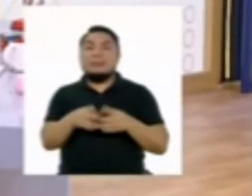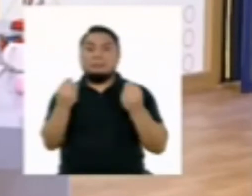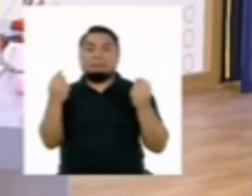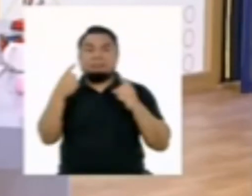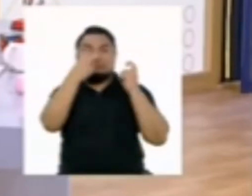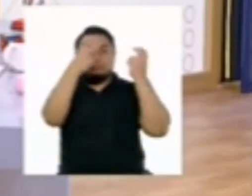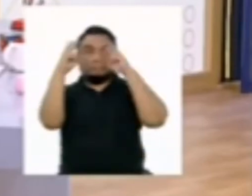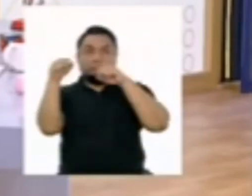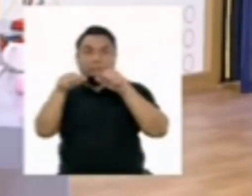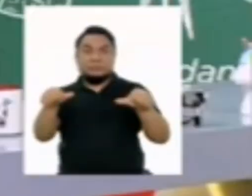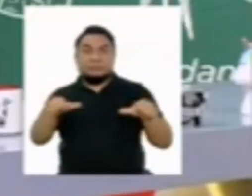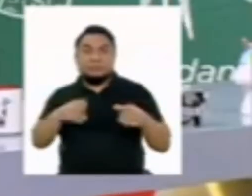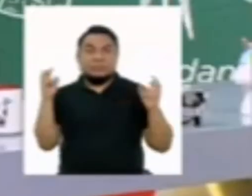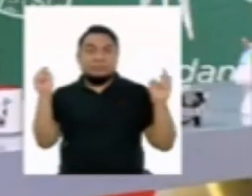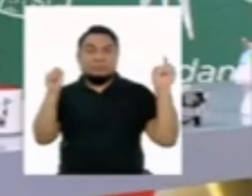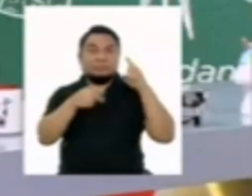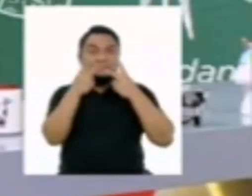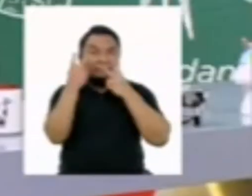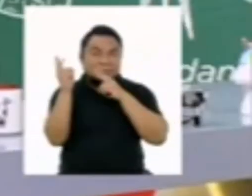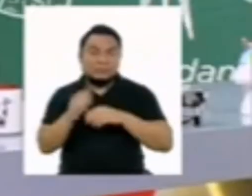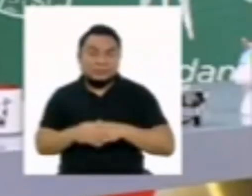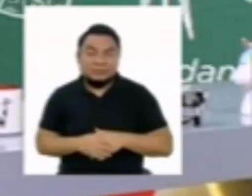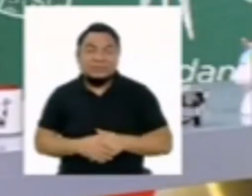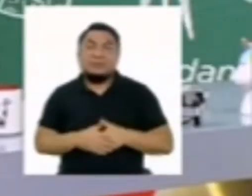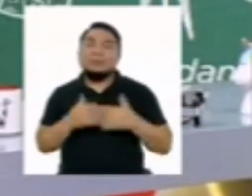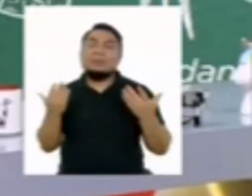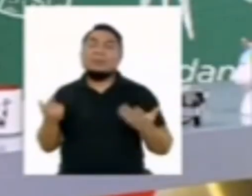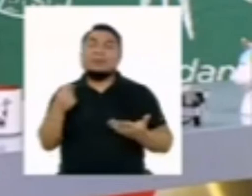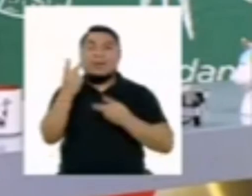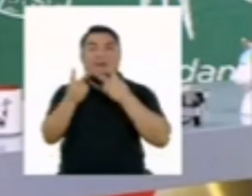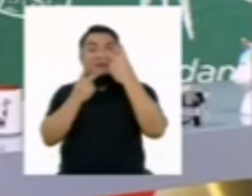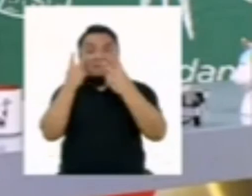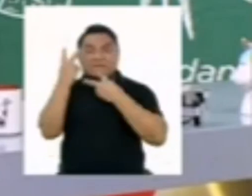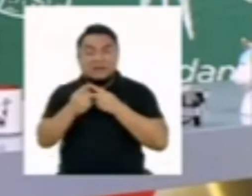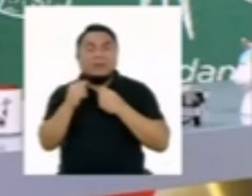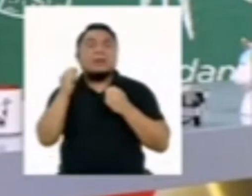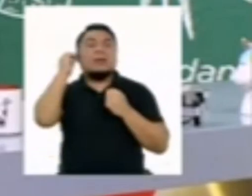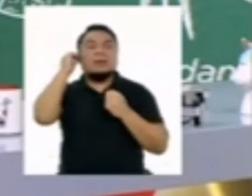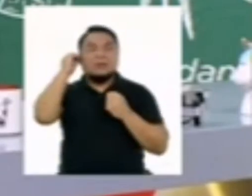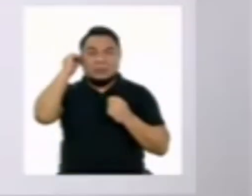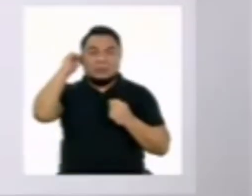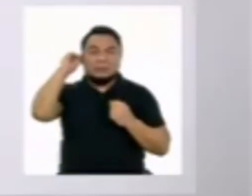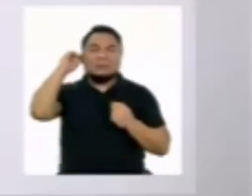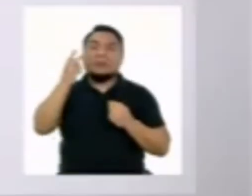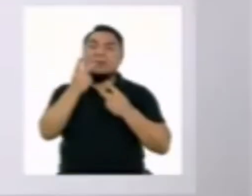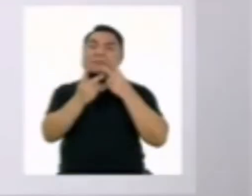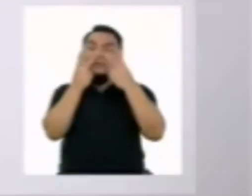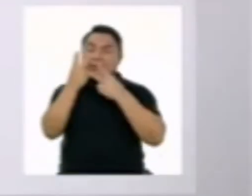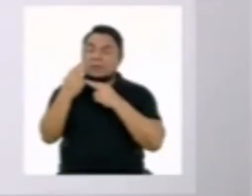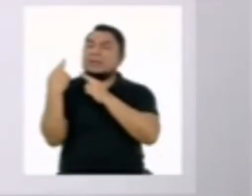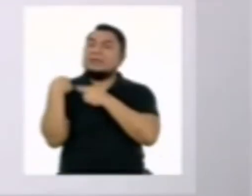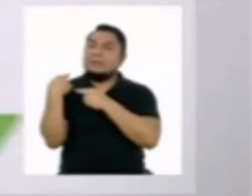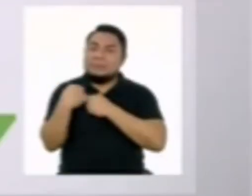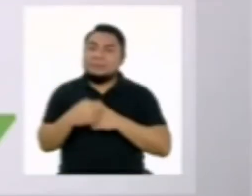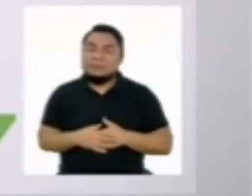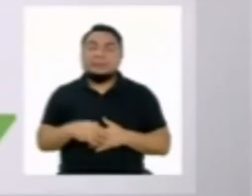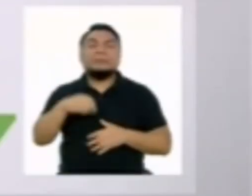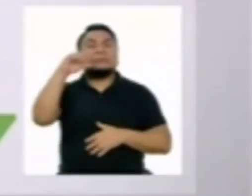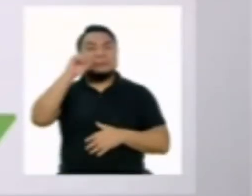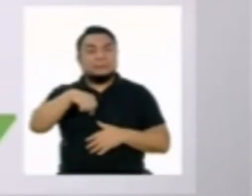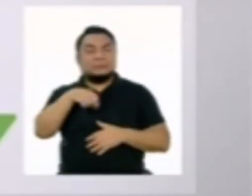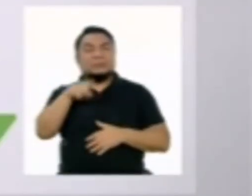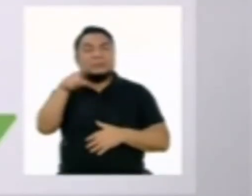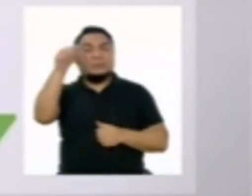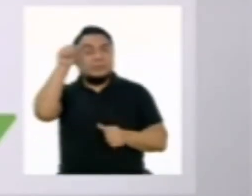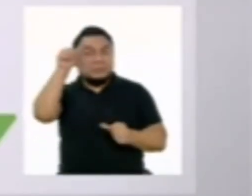turístico de estas áreas, ¿no? Digo, si es que las visitamos de una forma responsable. Exacto, y recordemos